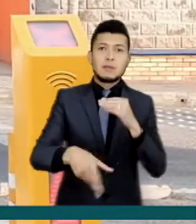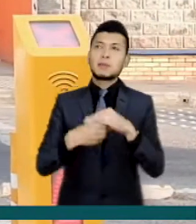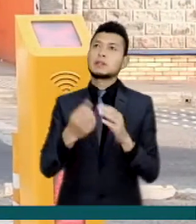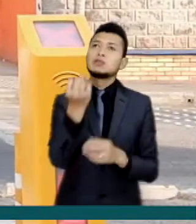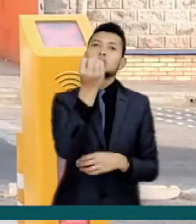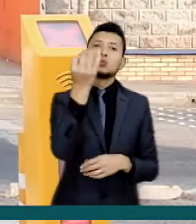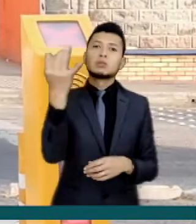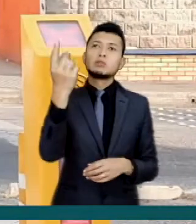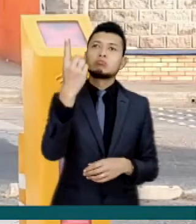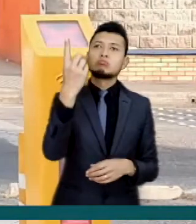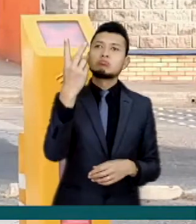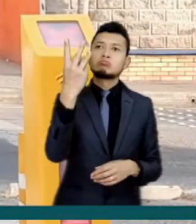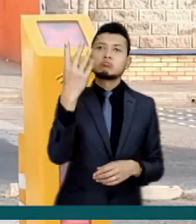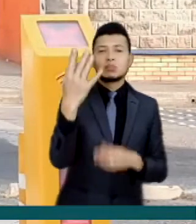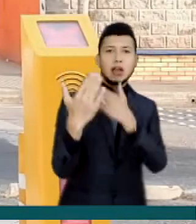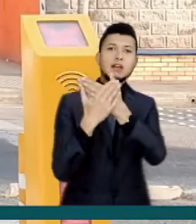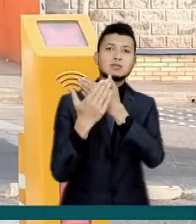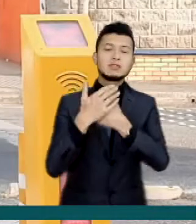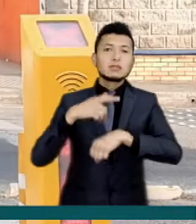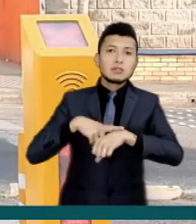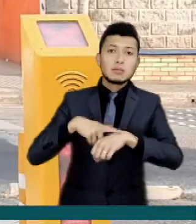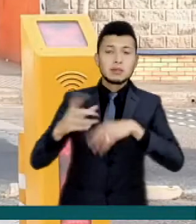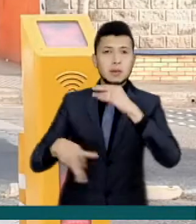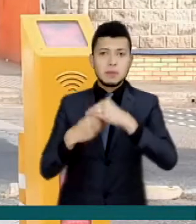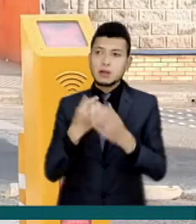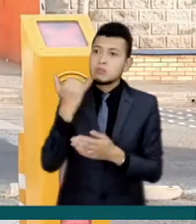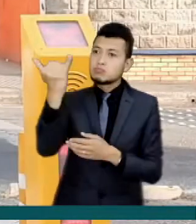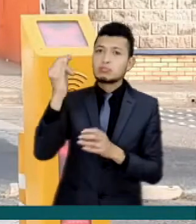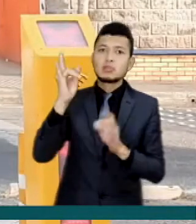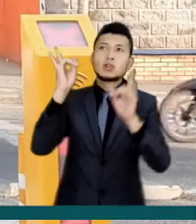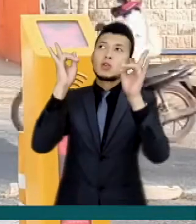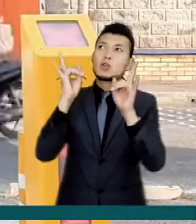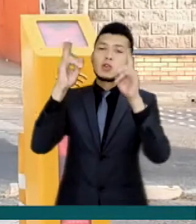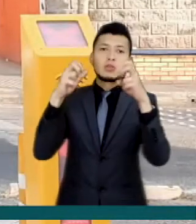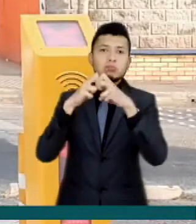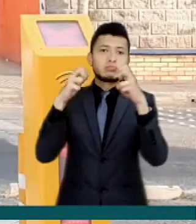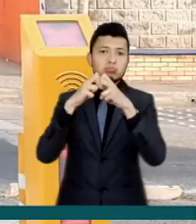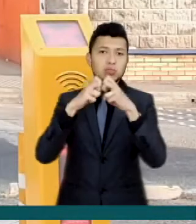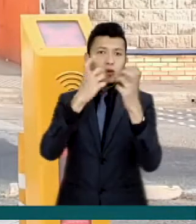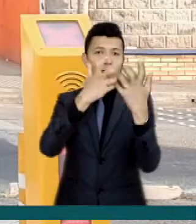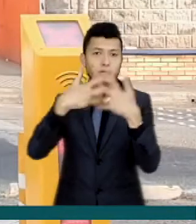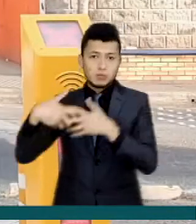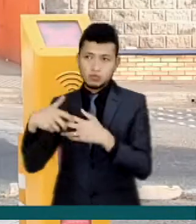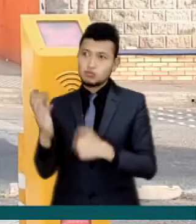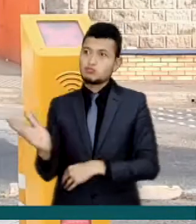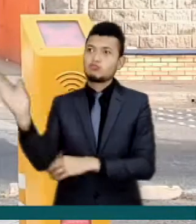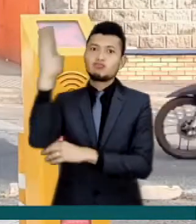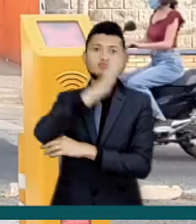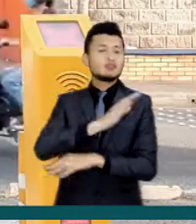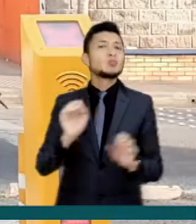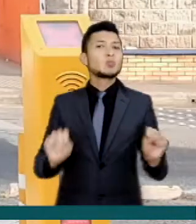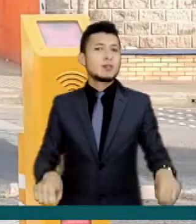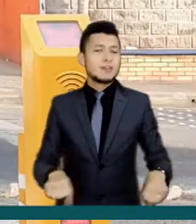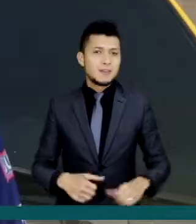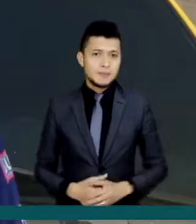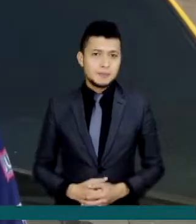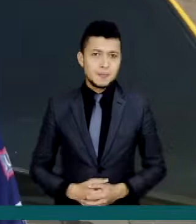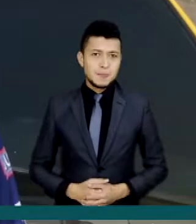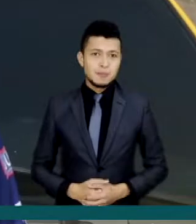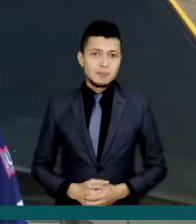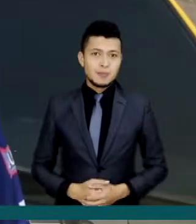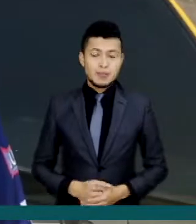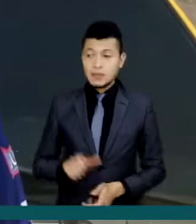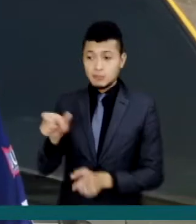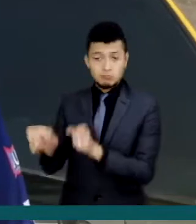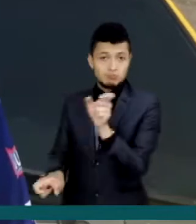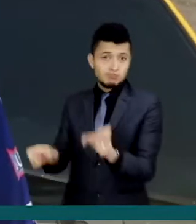de conteo, además cuentan con electricidad mixta solar y convencional, lo que les permite su funcionamiento durante todo el día. Se ha